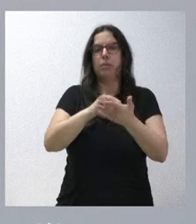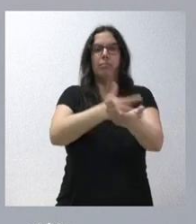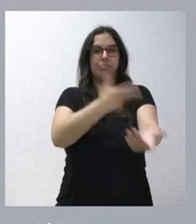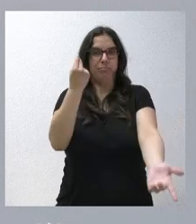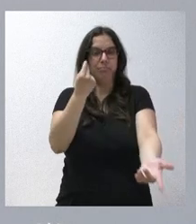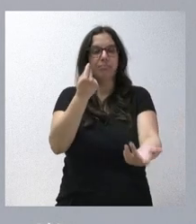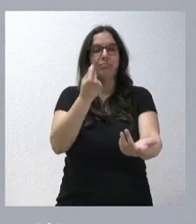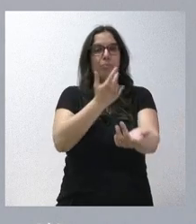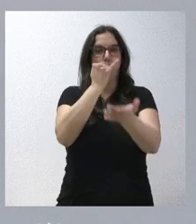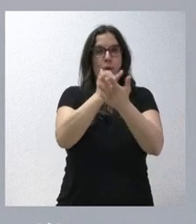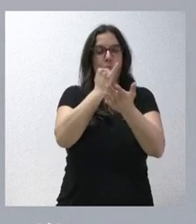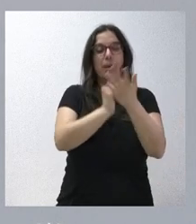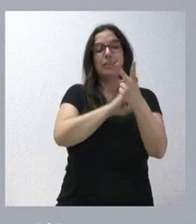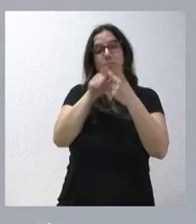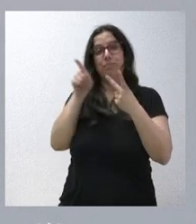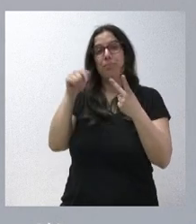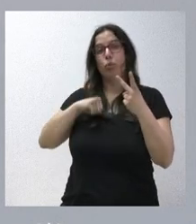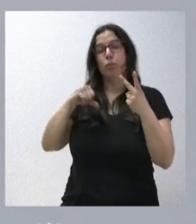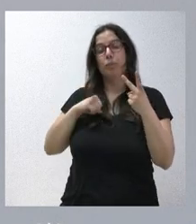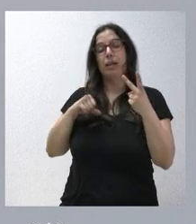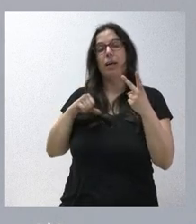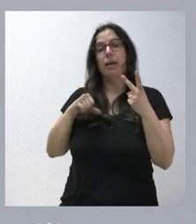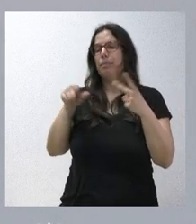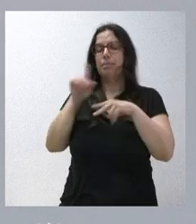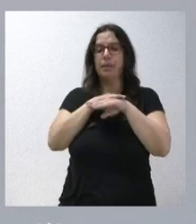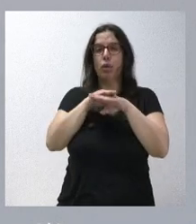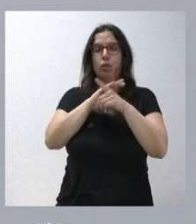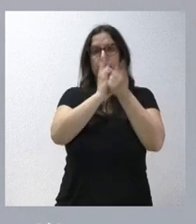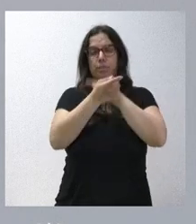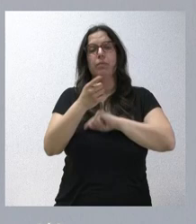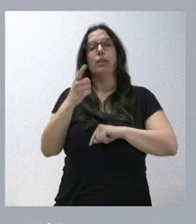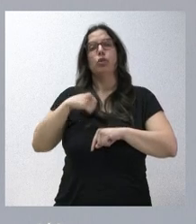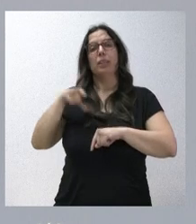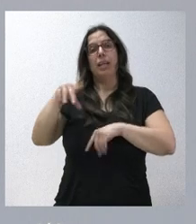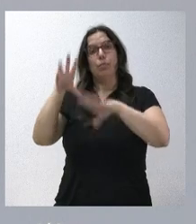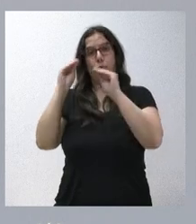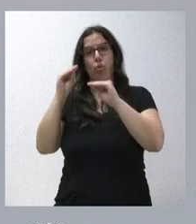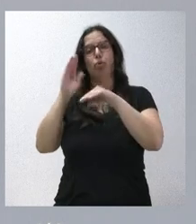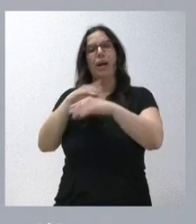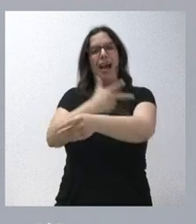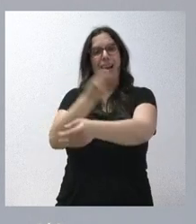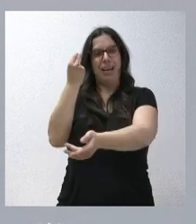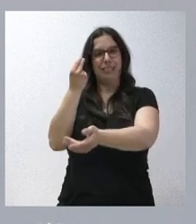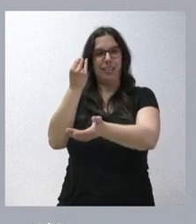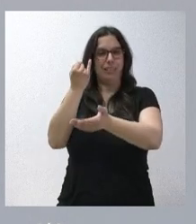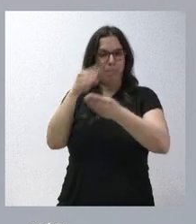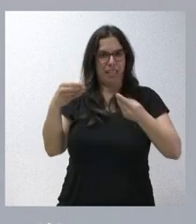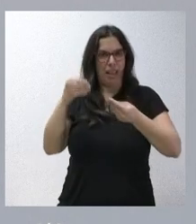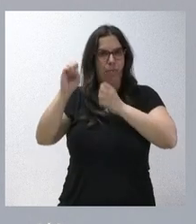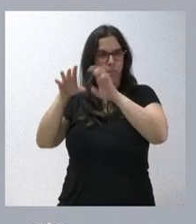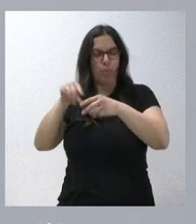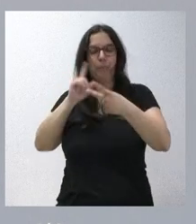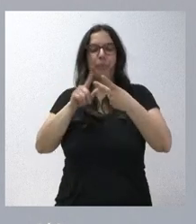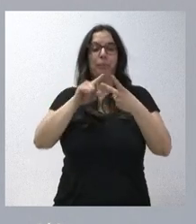y en el caso Perdón en el caso de Burgos material fungible para pruebas analíticas y en el caso de